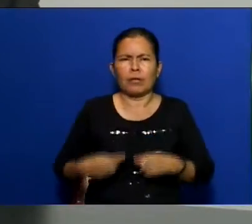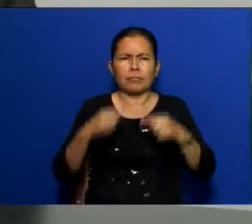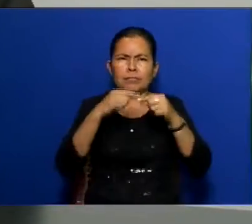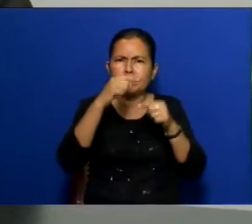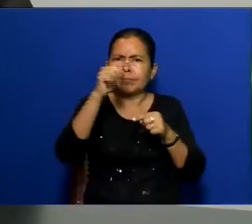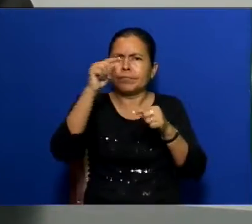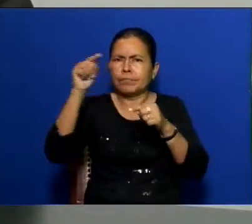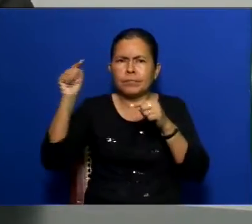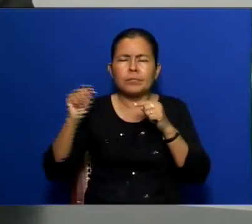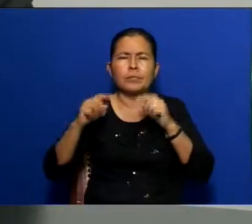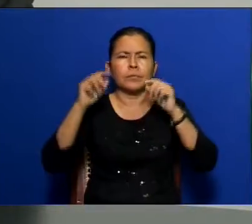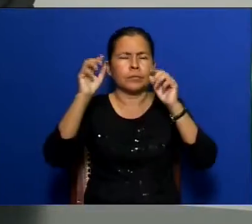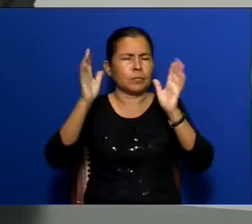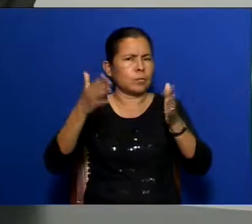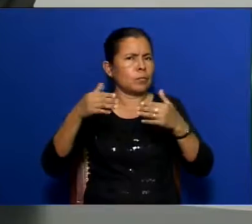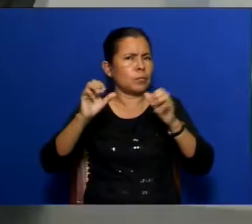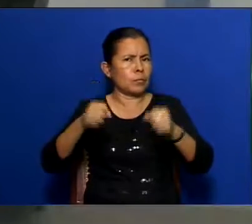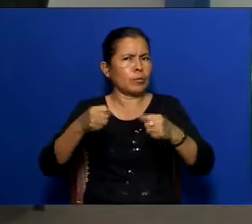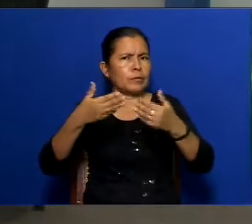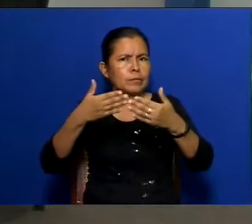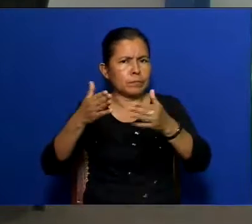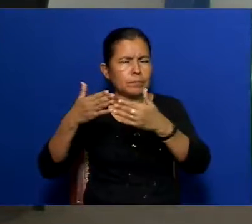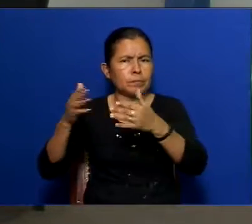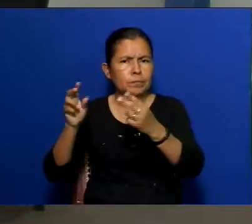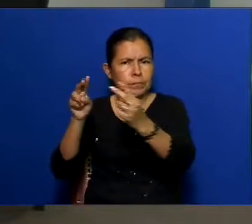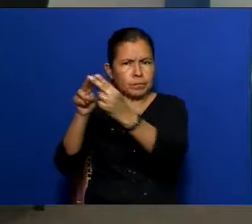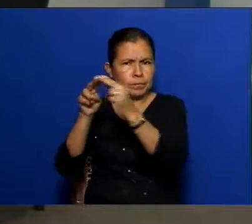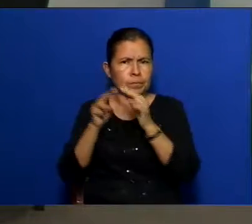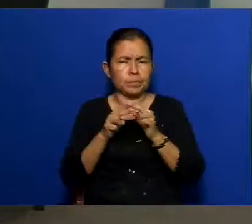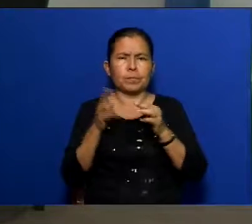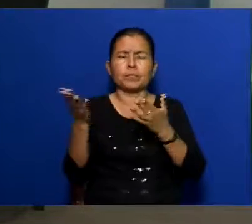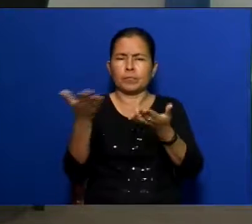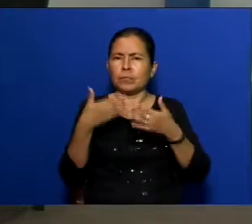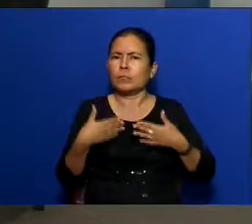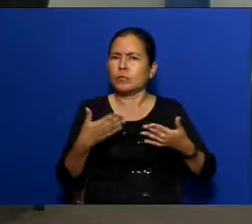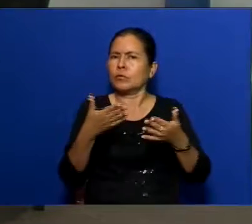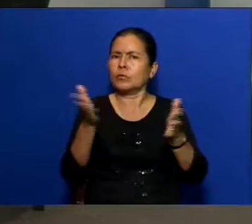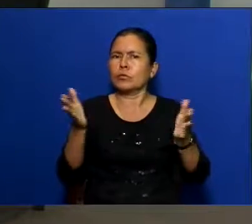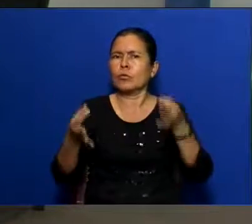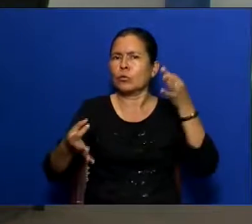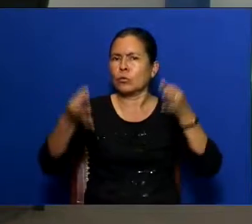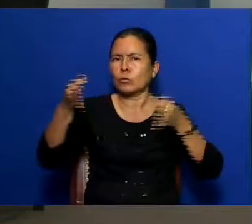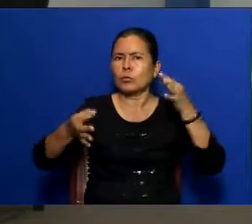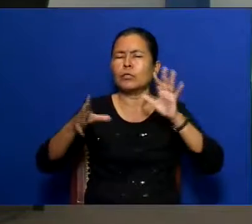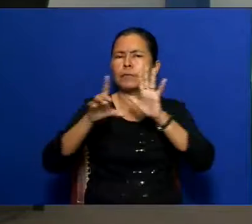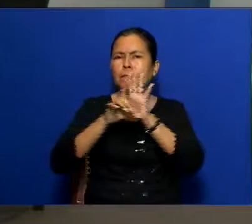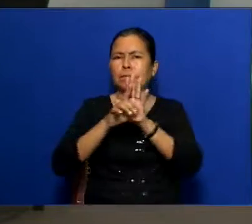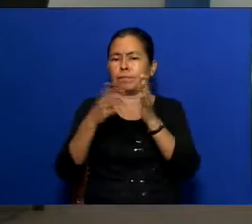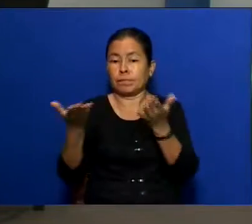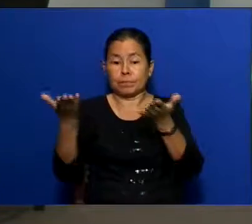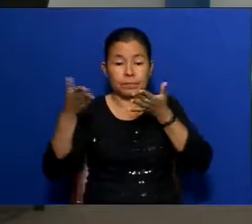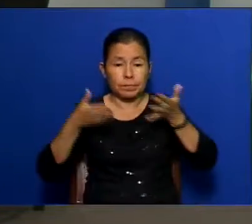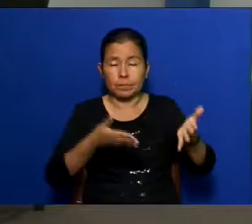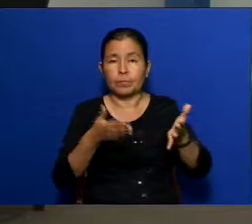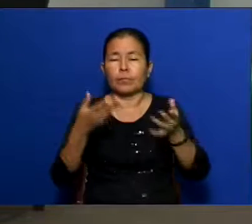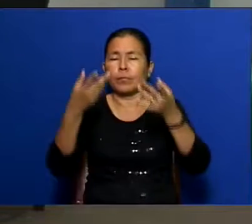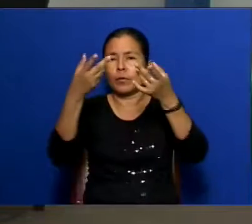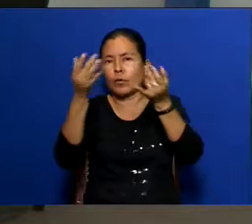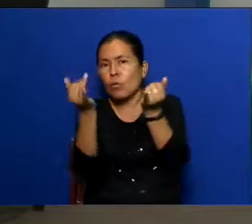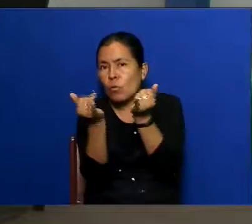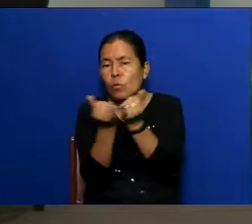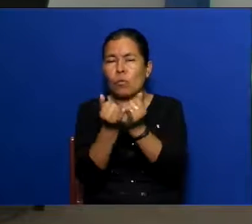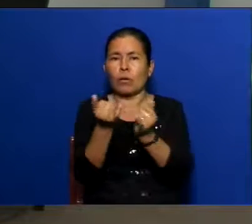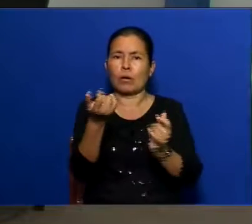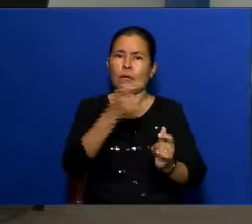esas son posibles puertas de entrada, de acceso, digamos, para tener acceso a la justicia. Pero aún dentro de las escuelas,